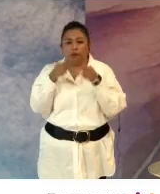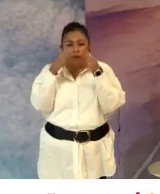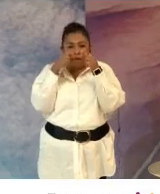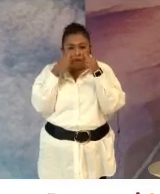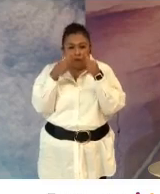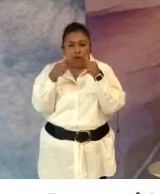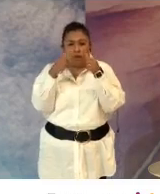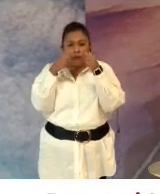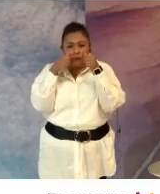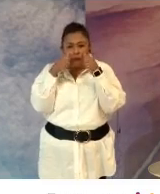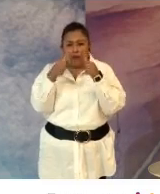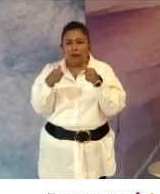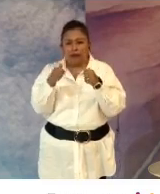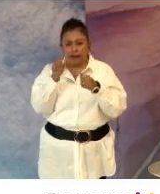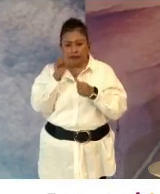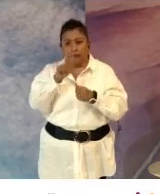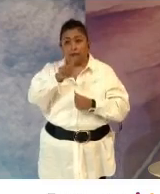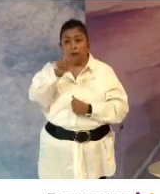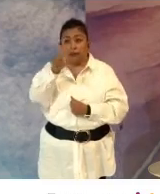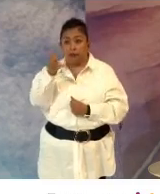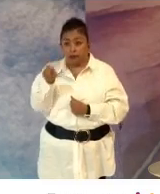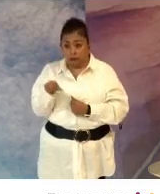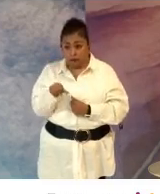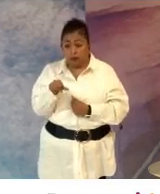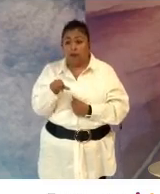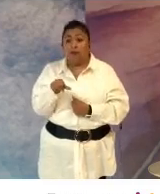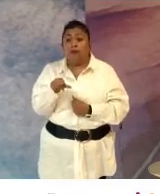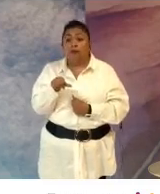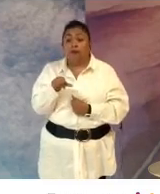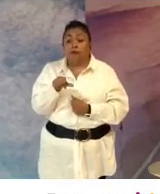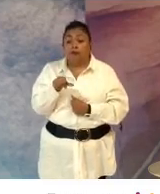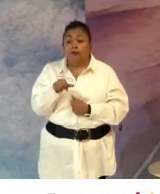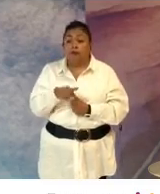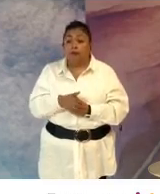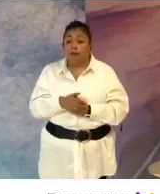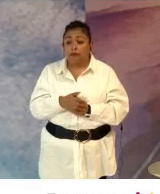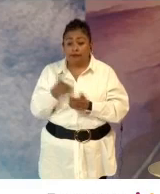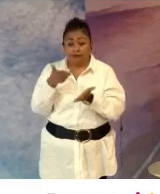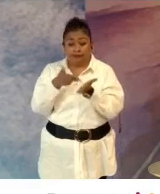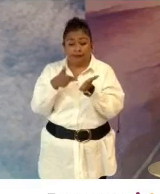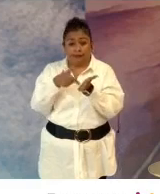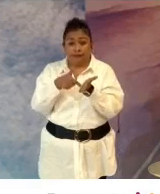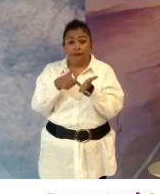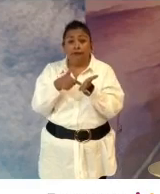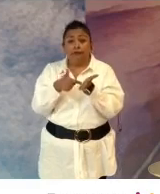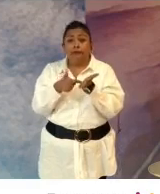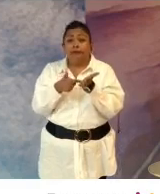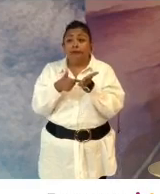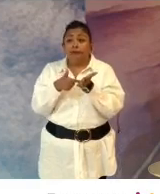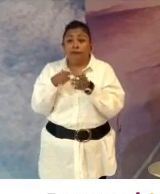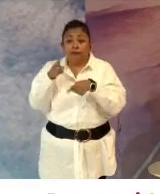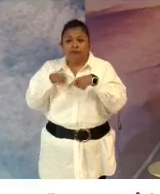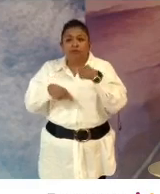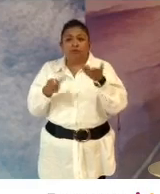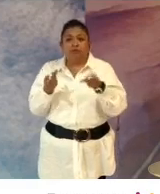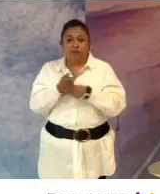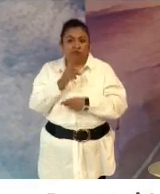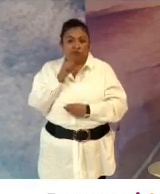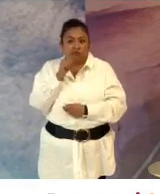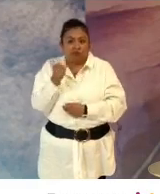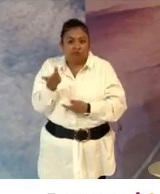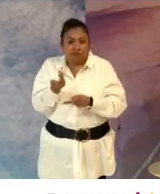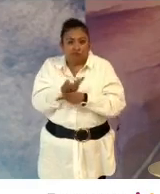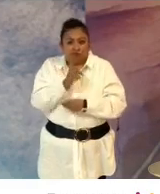escuchar y estas cosas. Pero después sacamos las herramientas y ¿qué va a ocurrir? Nada.